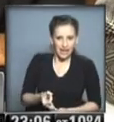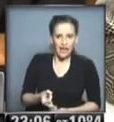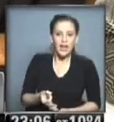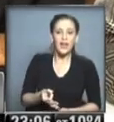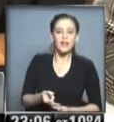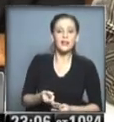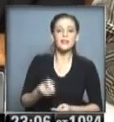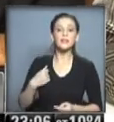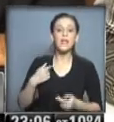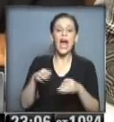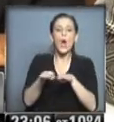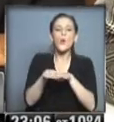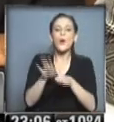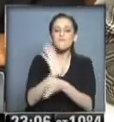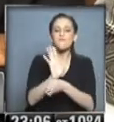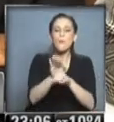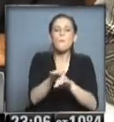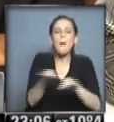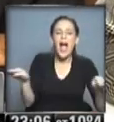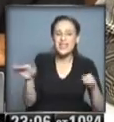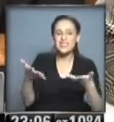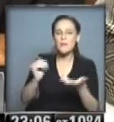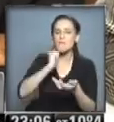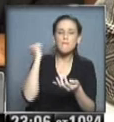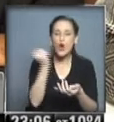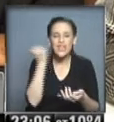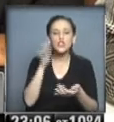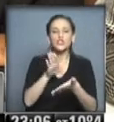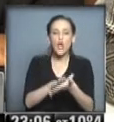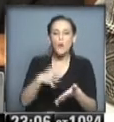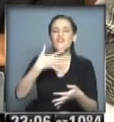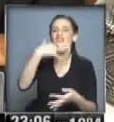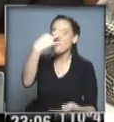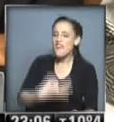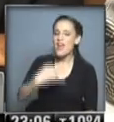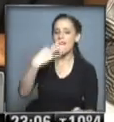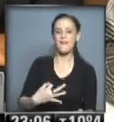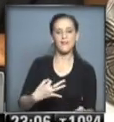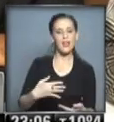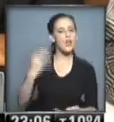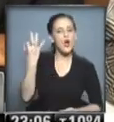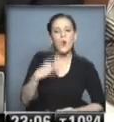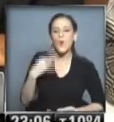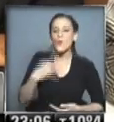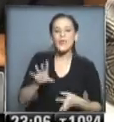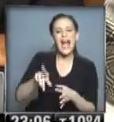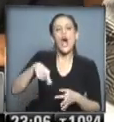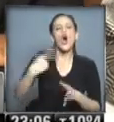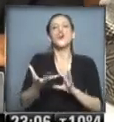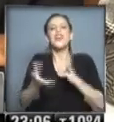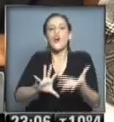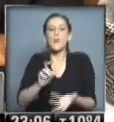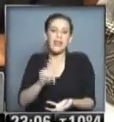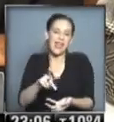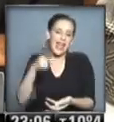la base y ya se conforma lo que va a ser la verdadera y única alternativa al kirchnerismo en las próximas